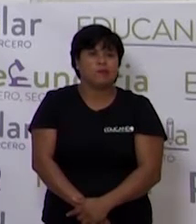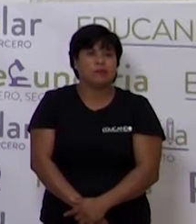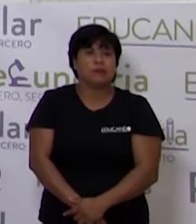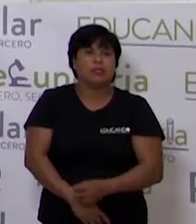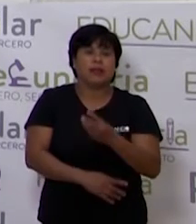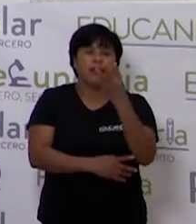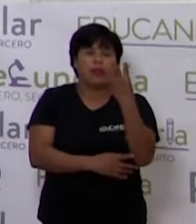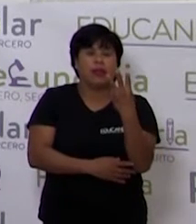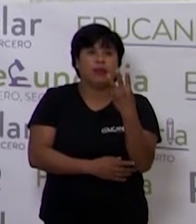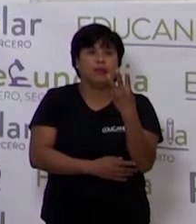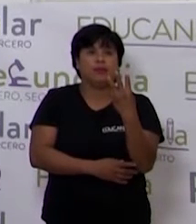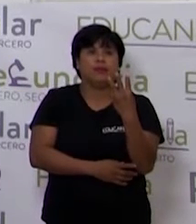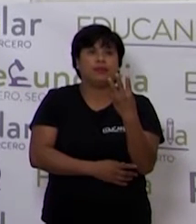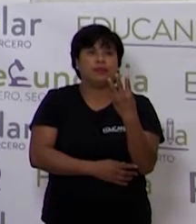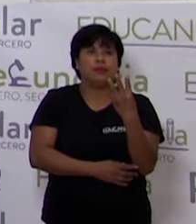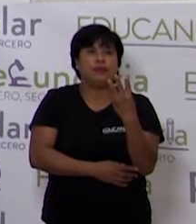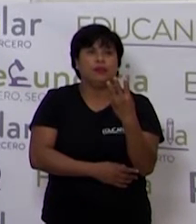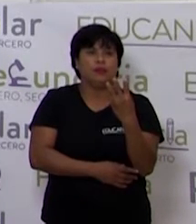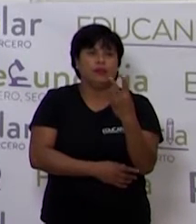3,